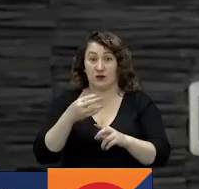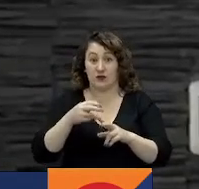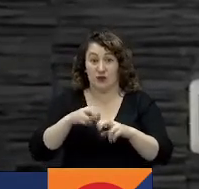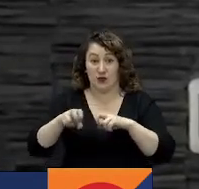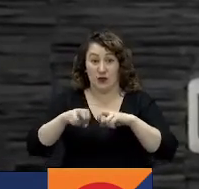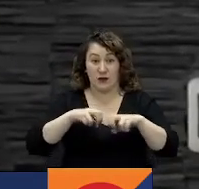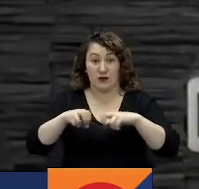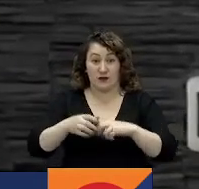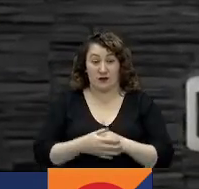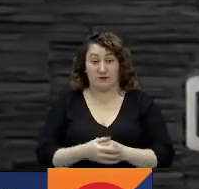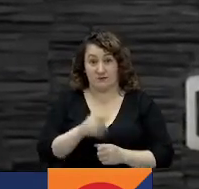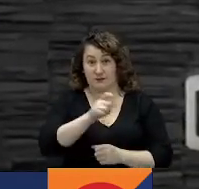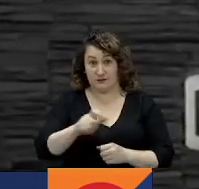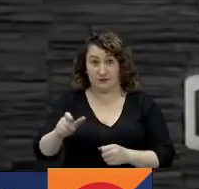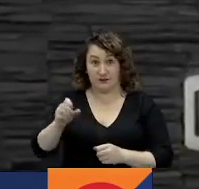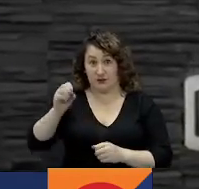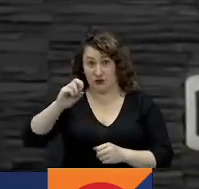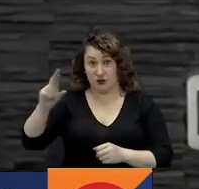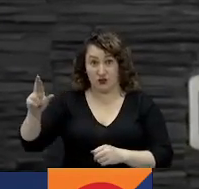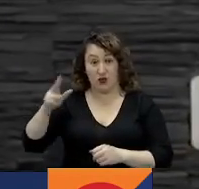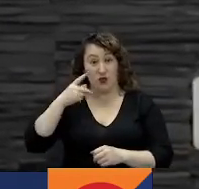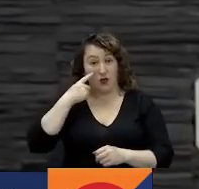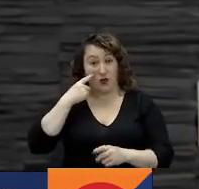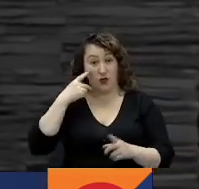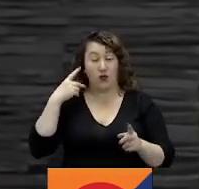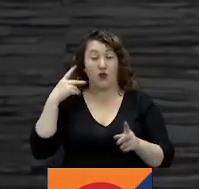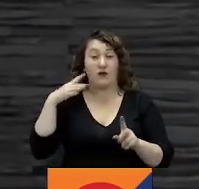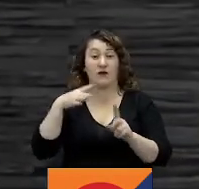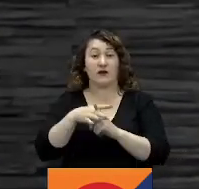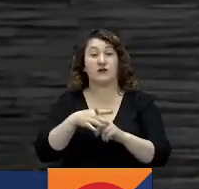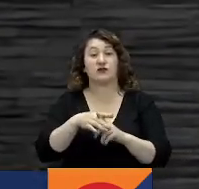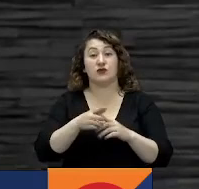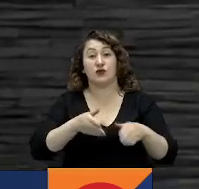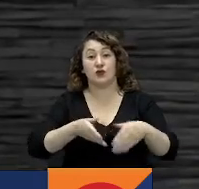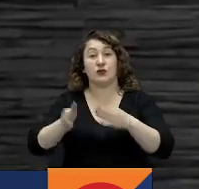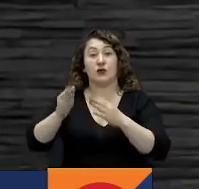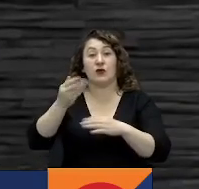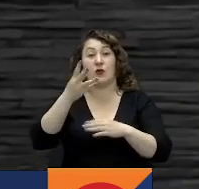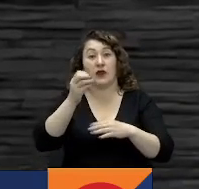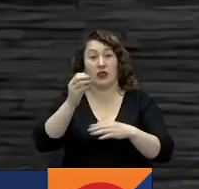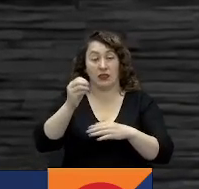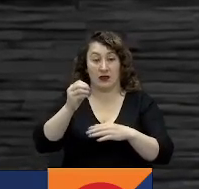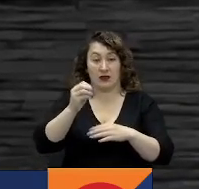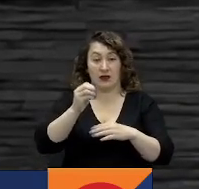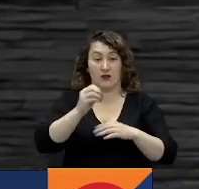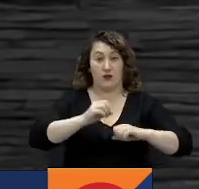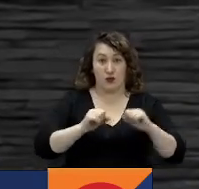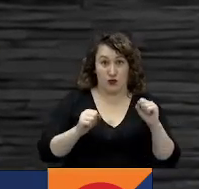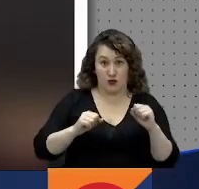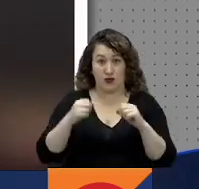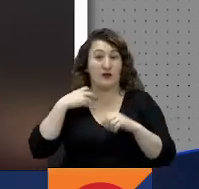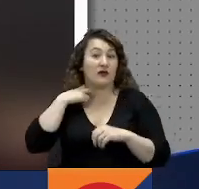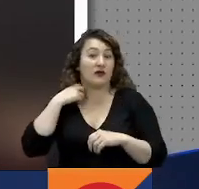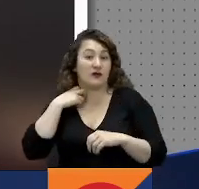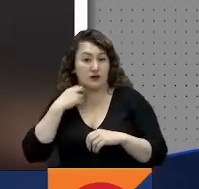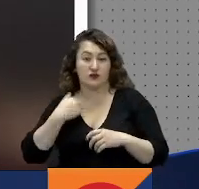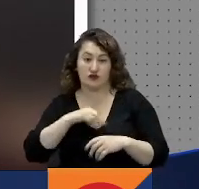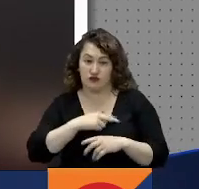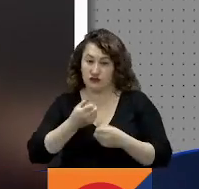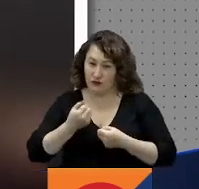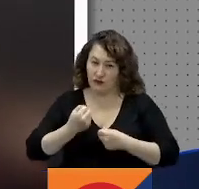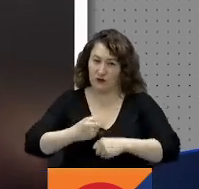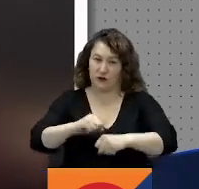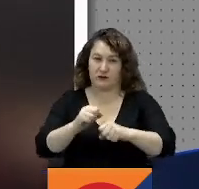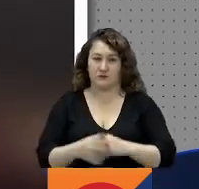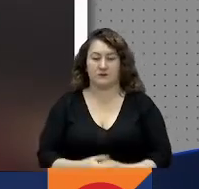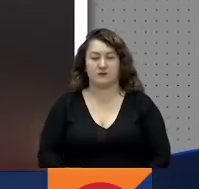los viajeros que salieron hacia el sur que se presentan afectaciones por la ruta 40 entre la vía Bogotá-Girardot y por eso hacemos nuestro mayor esfuerzo. La Policía de